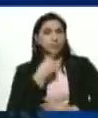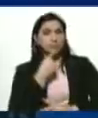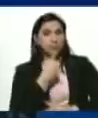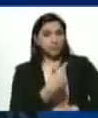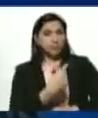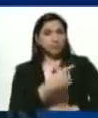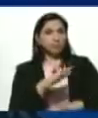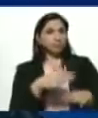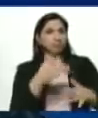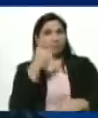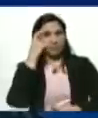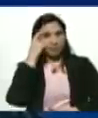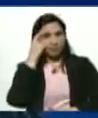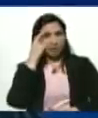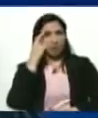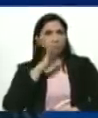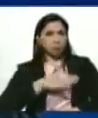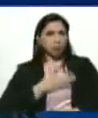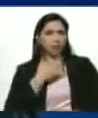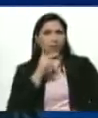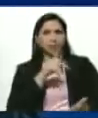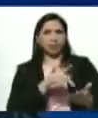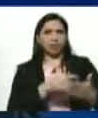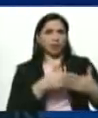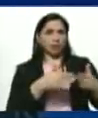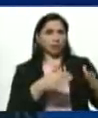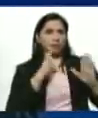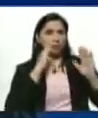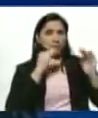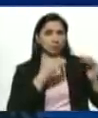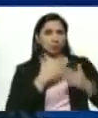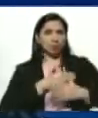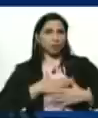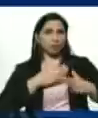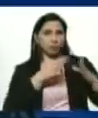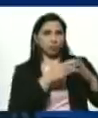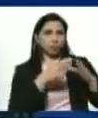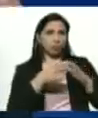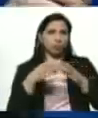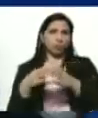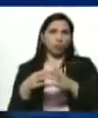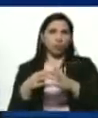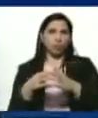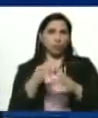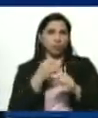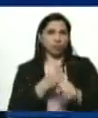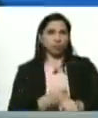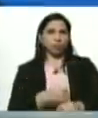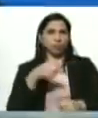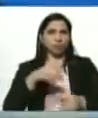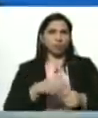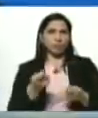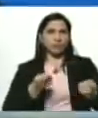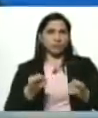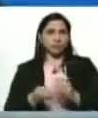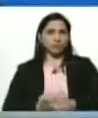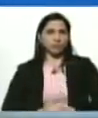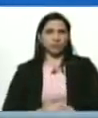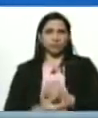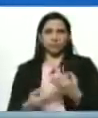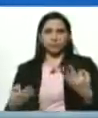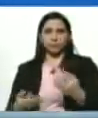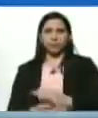corresponde y así garantizar una atención de calidad y un orden en las estaciones de servicio correcto